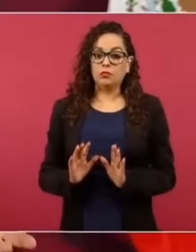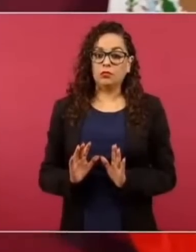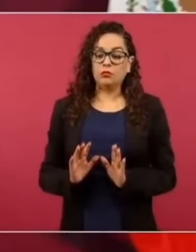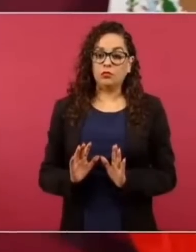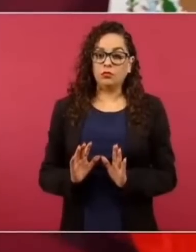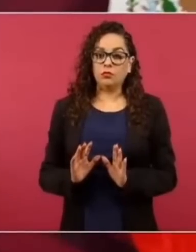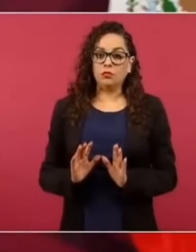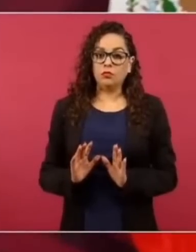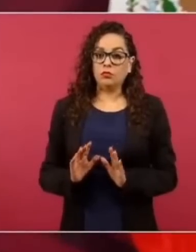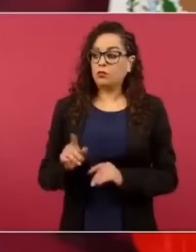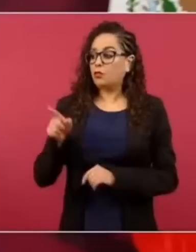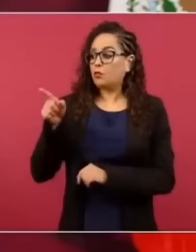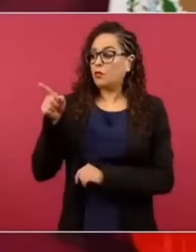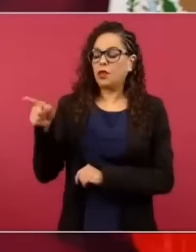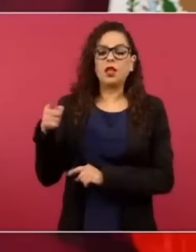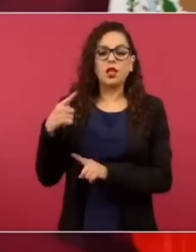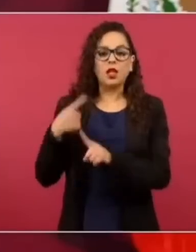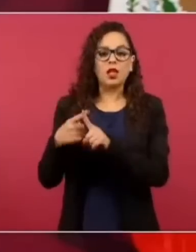solo,